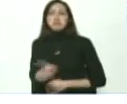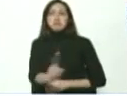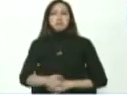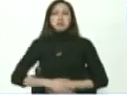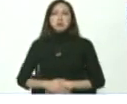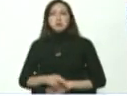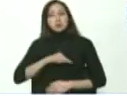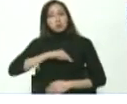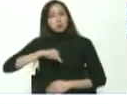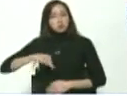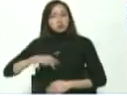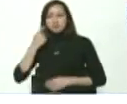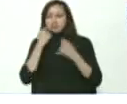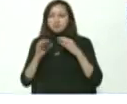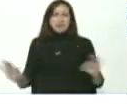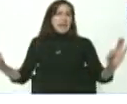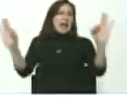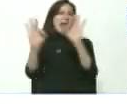no nos pusimos a lloriquear.